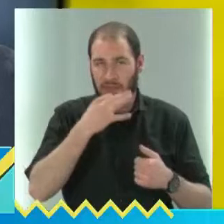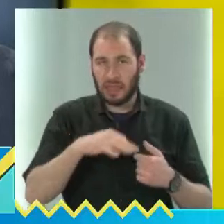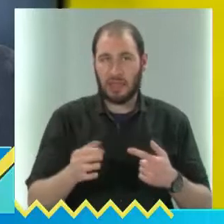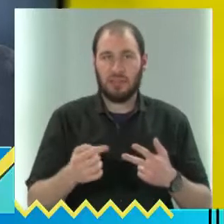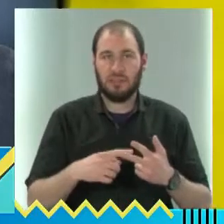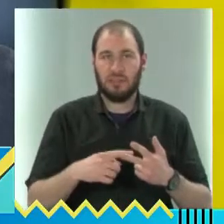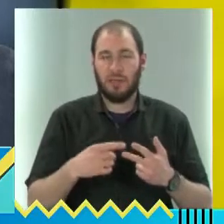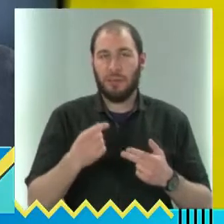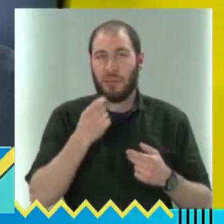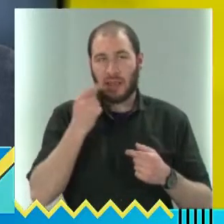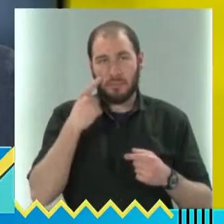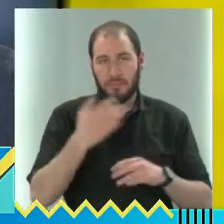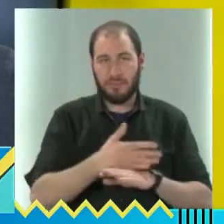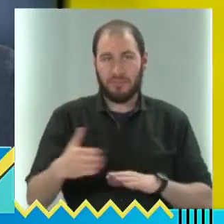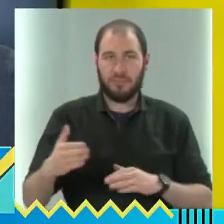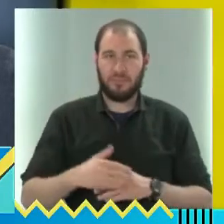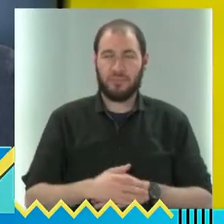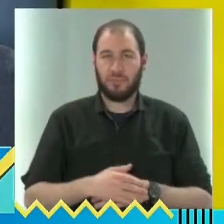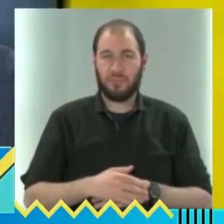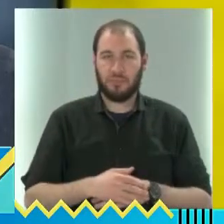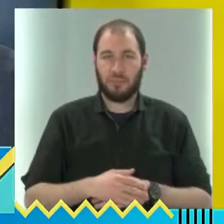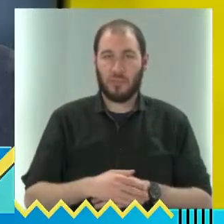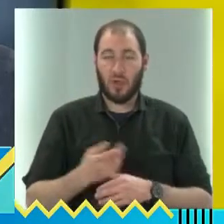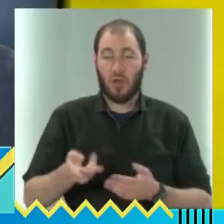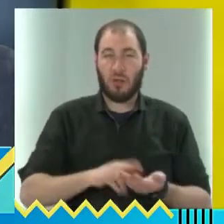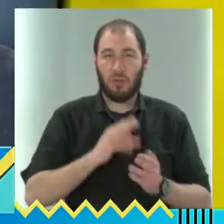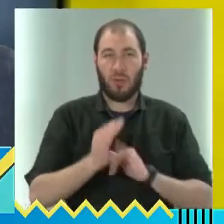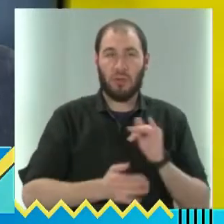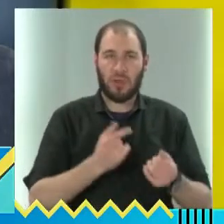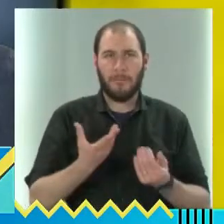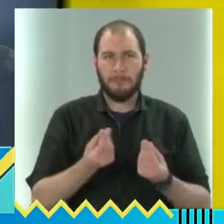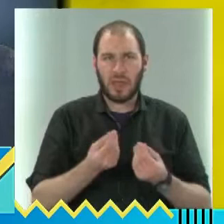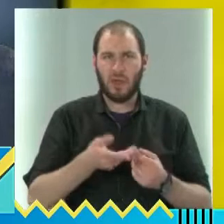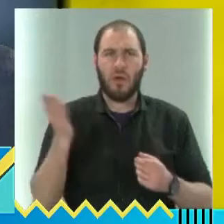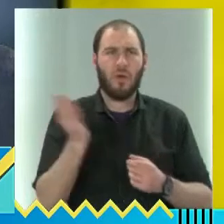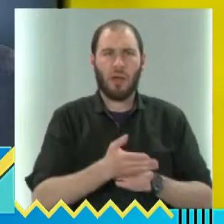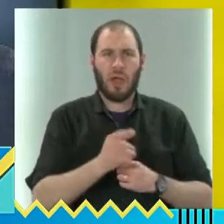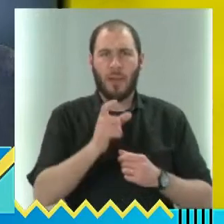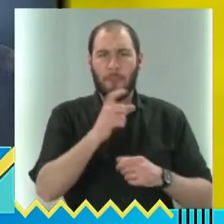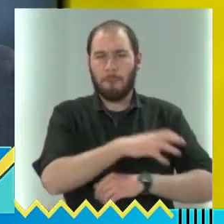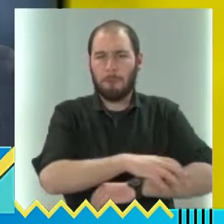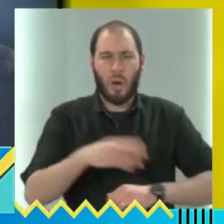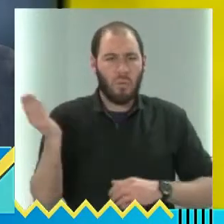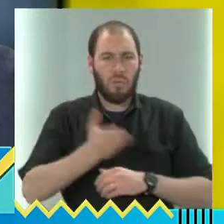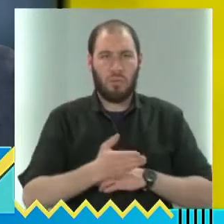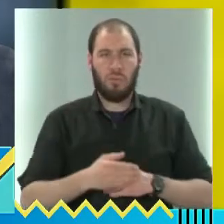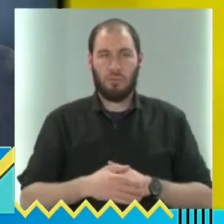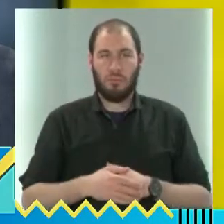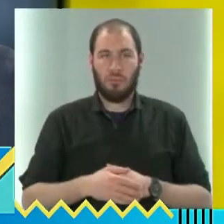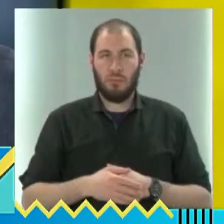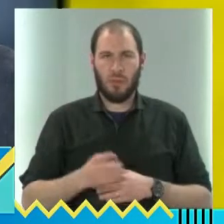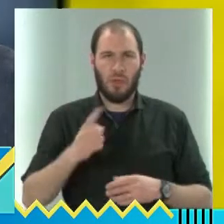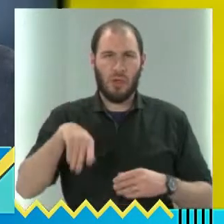cosa para poder subsistir. Y la verdad que, vuelvo a decir, nos da miedo que se criminalice la pobreza. En realidad